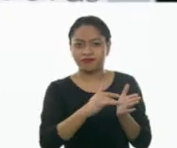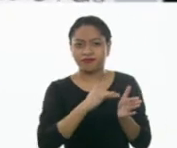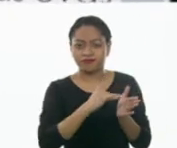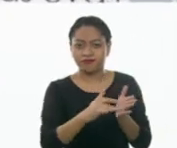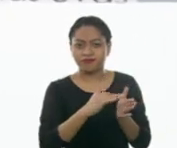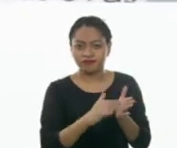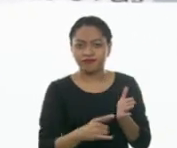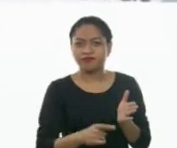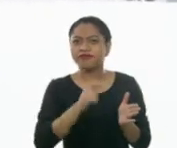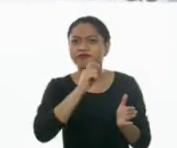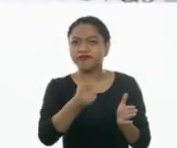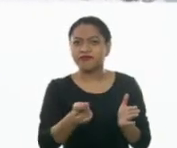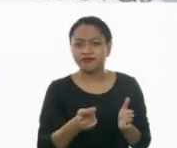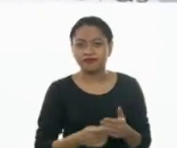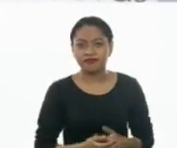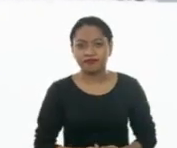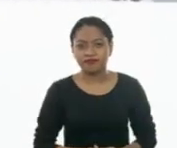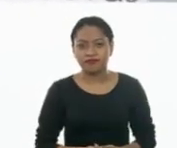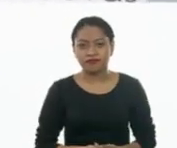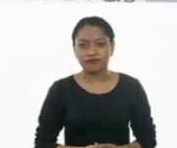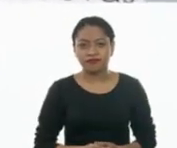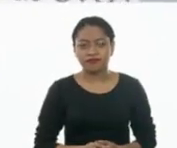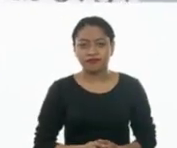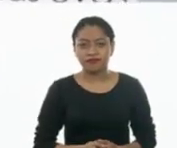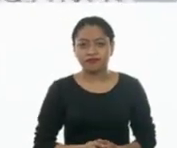Day. ¿Qué lava mamá?